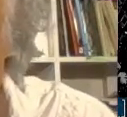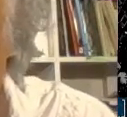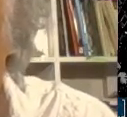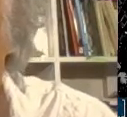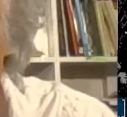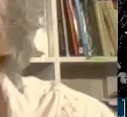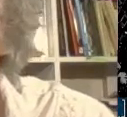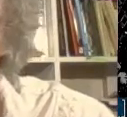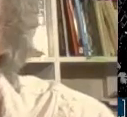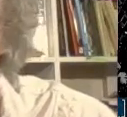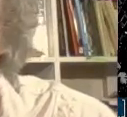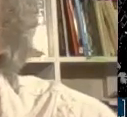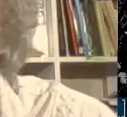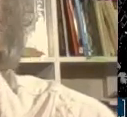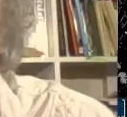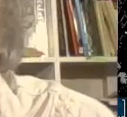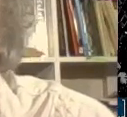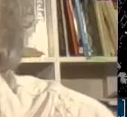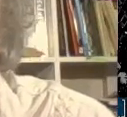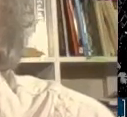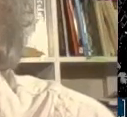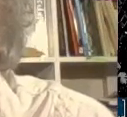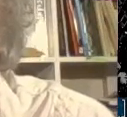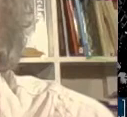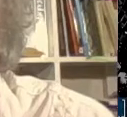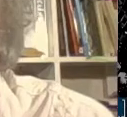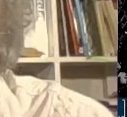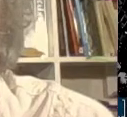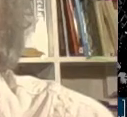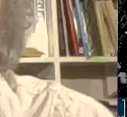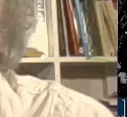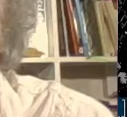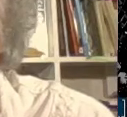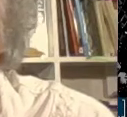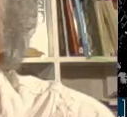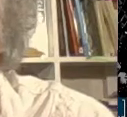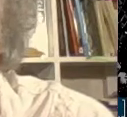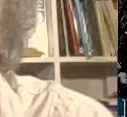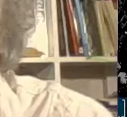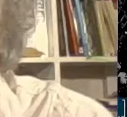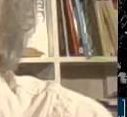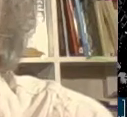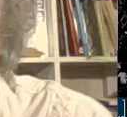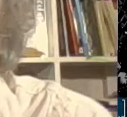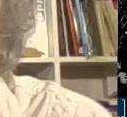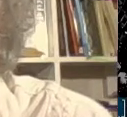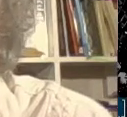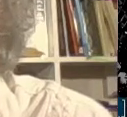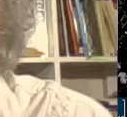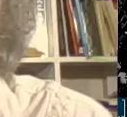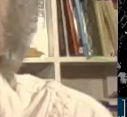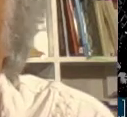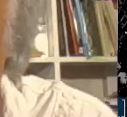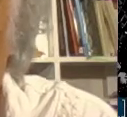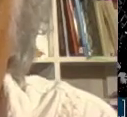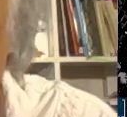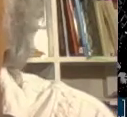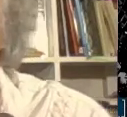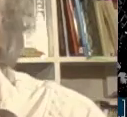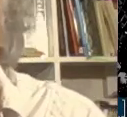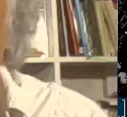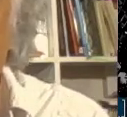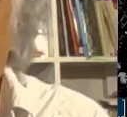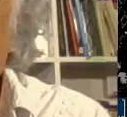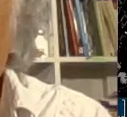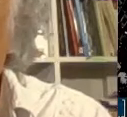y hay problemas. De cualquier forma seguiremos experimentando con los videos en vivo hasta que chuntemos. Ahorita ya hemos